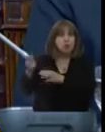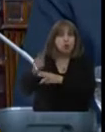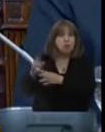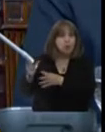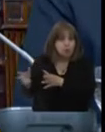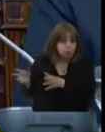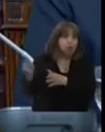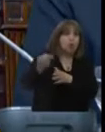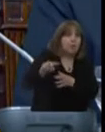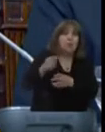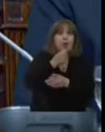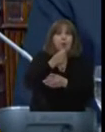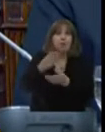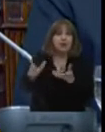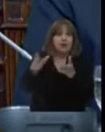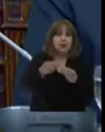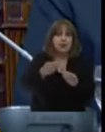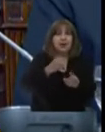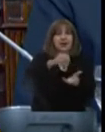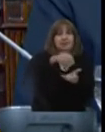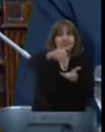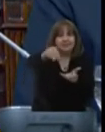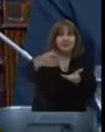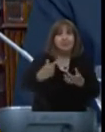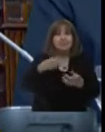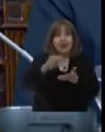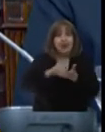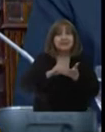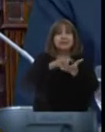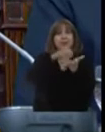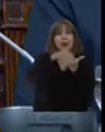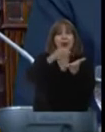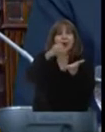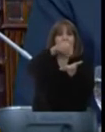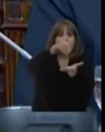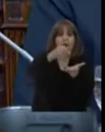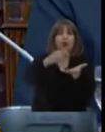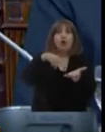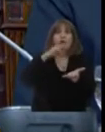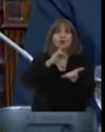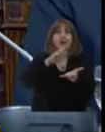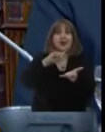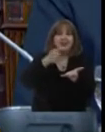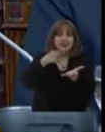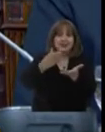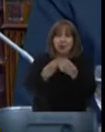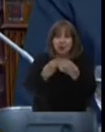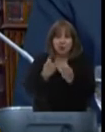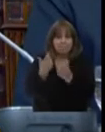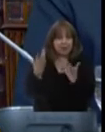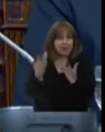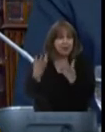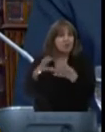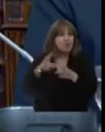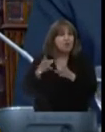las mamás de los chicos con diabetes presentaron una carta de documento porque no hay sensores. O sea, los problemas, bueno, de